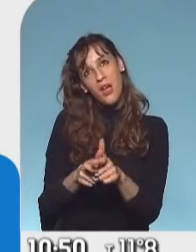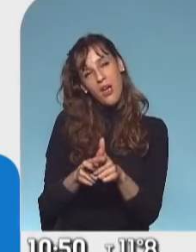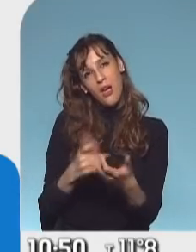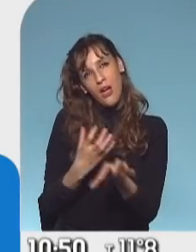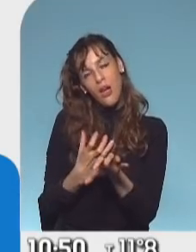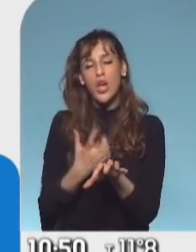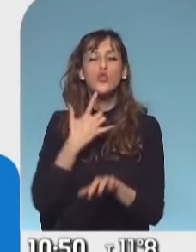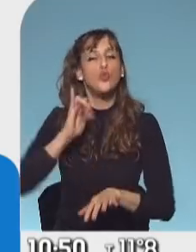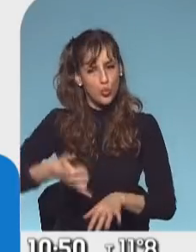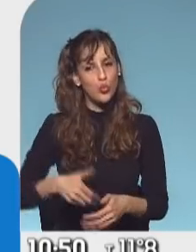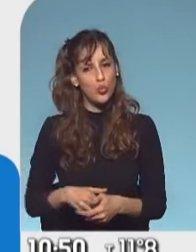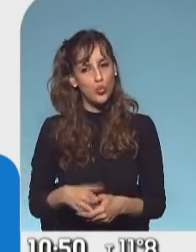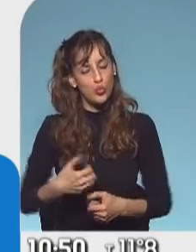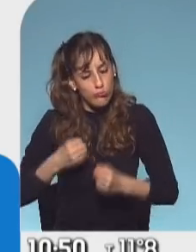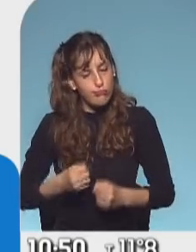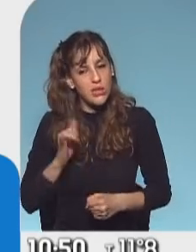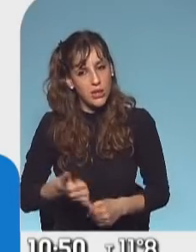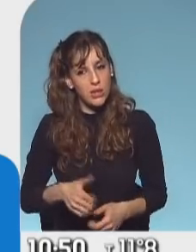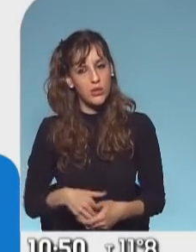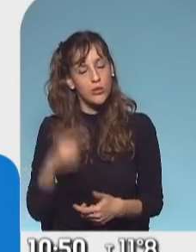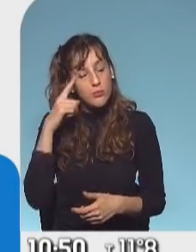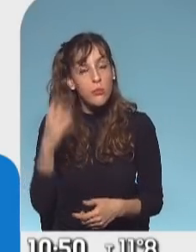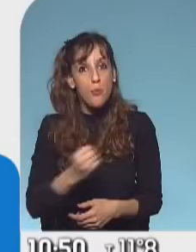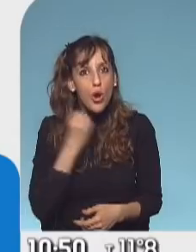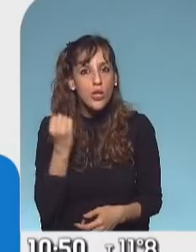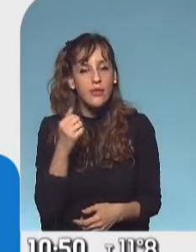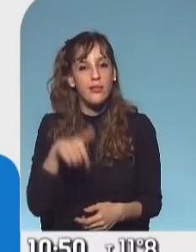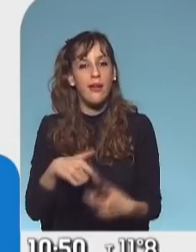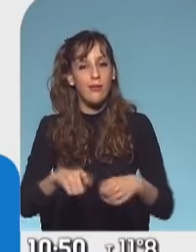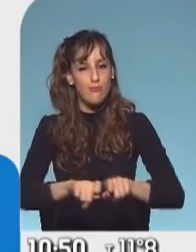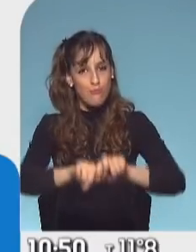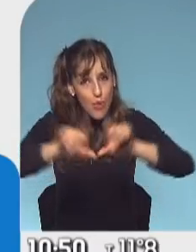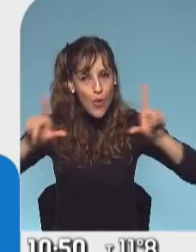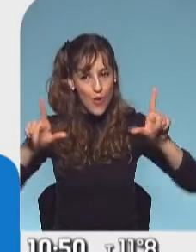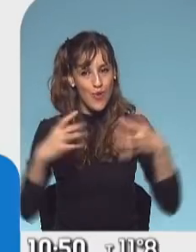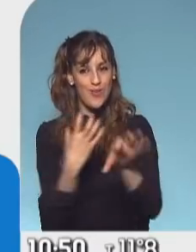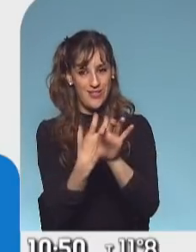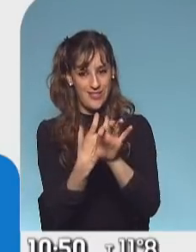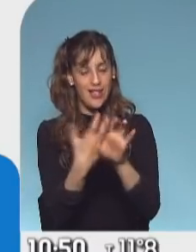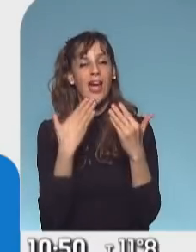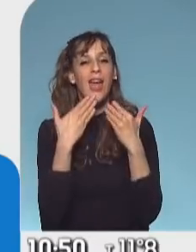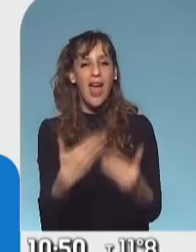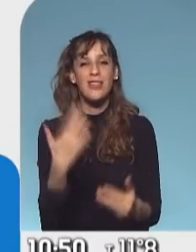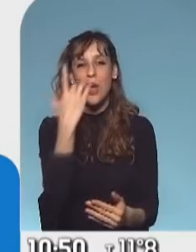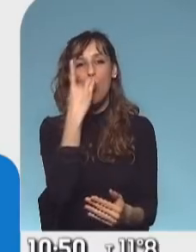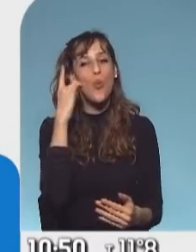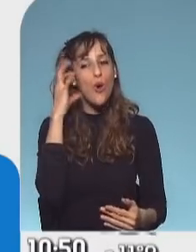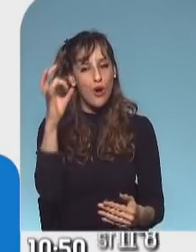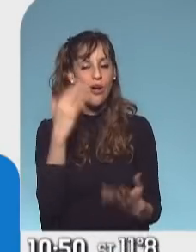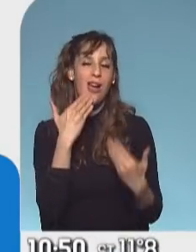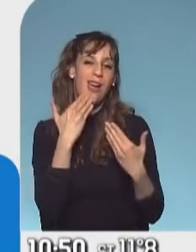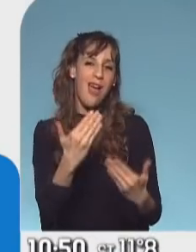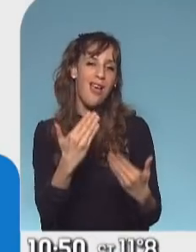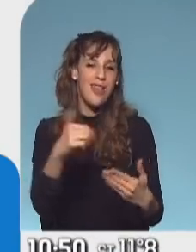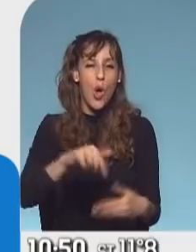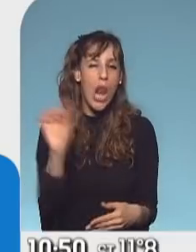sí, porque me parecía muy importante poder hablarles a todos. Y yo le agradezco a Hugo la gentileza que tuvo de